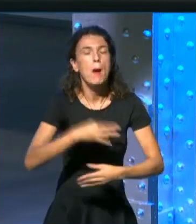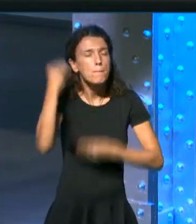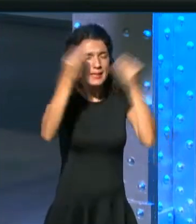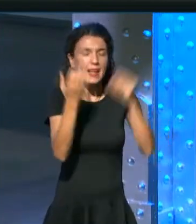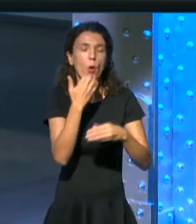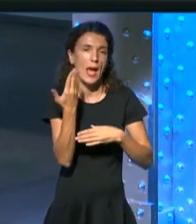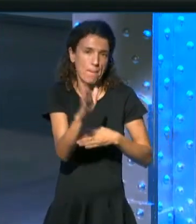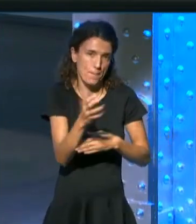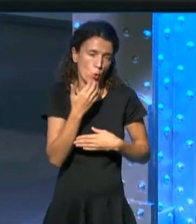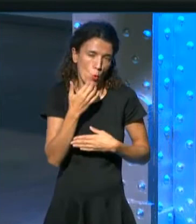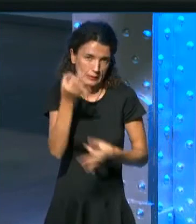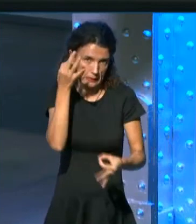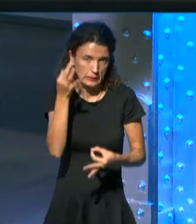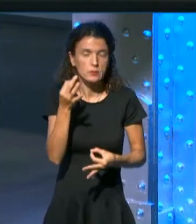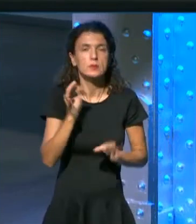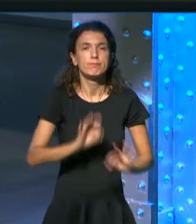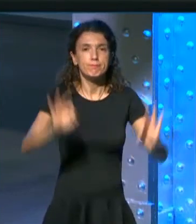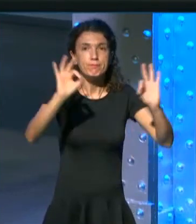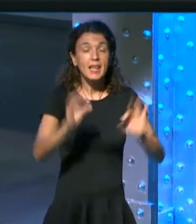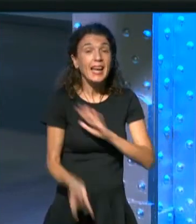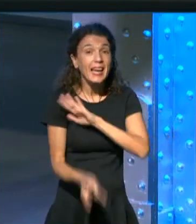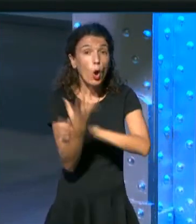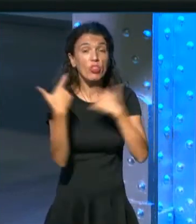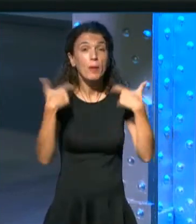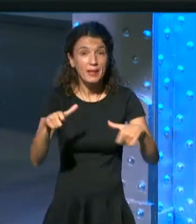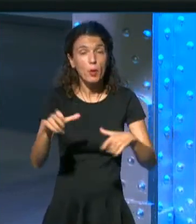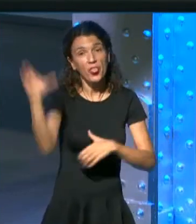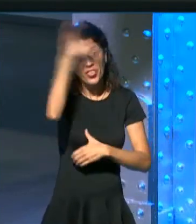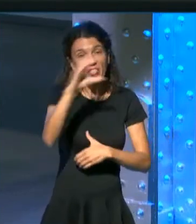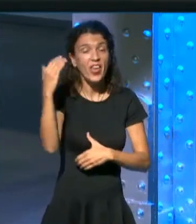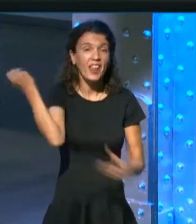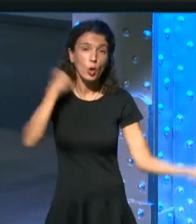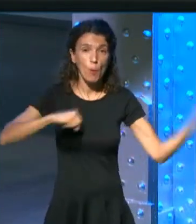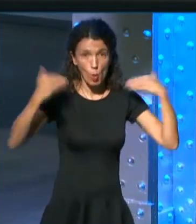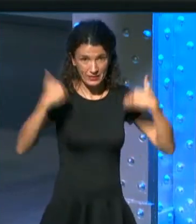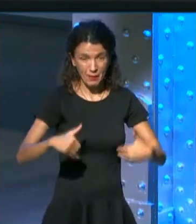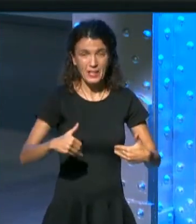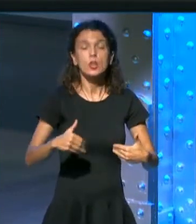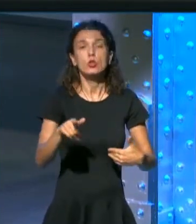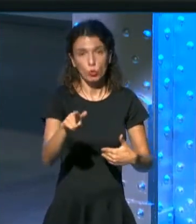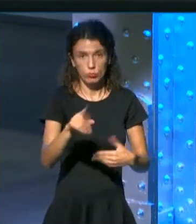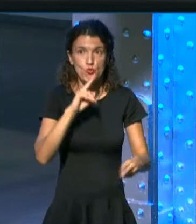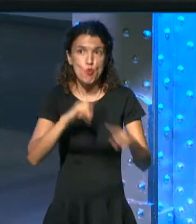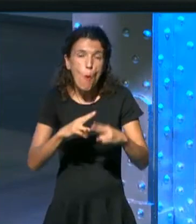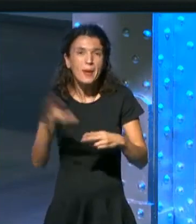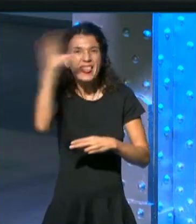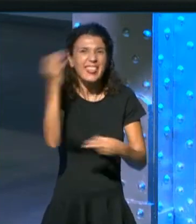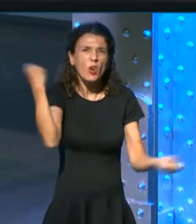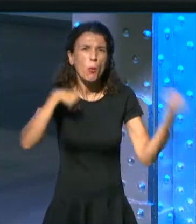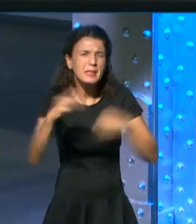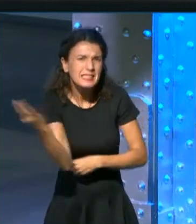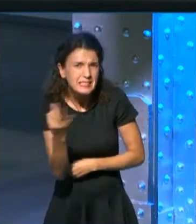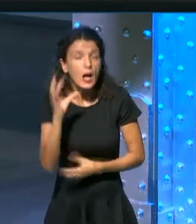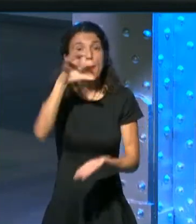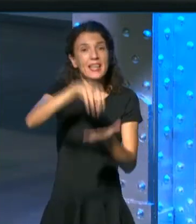ejemplo concreto. Se creó un departamento de ciencias del comportamiento. Ese nombre parece que no indica mucho en la